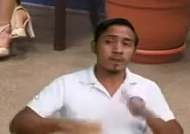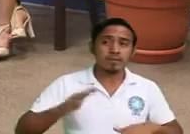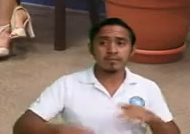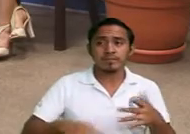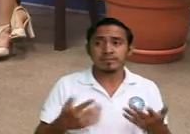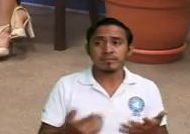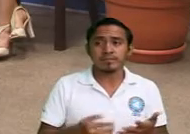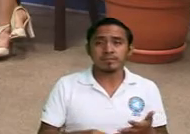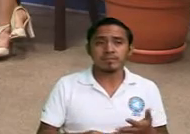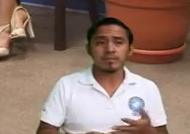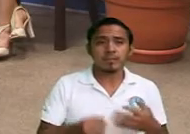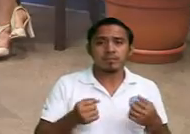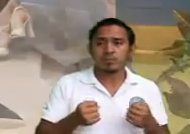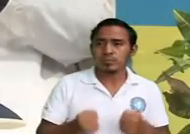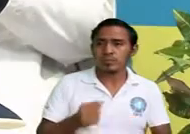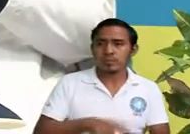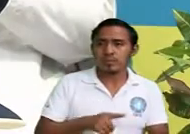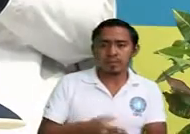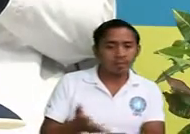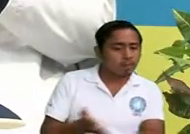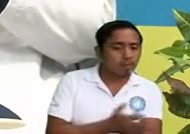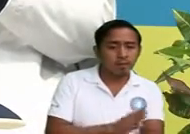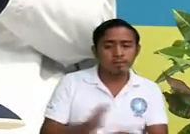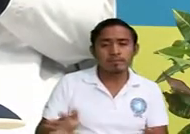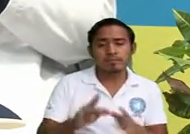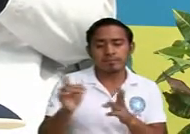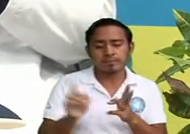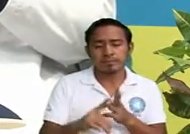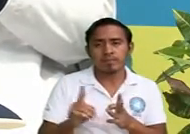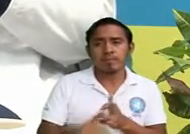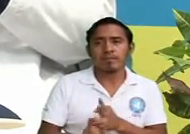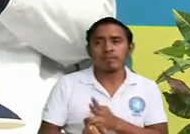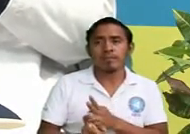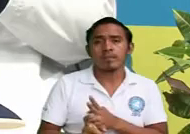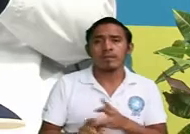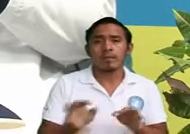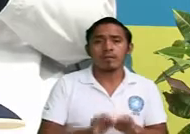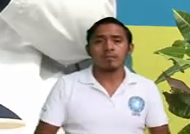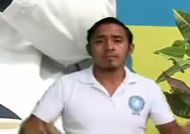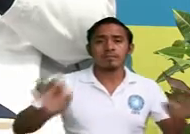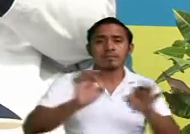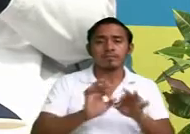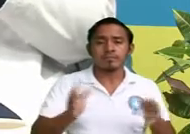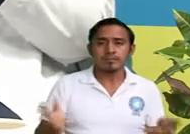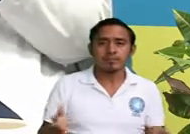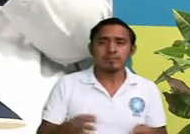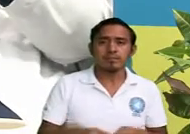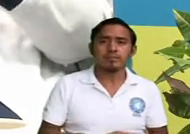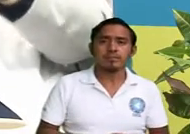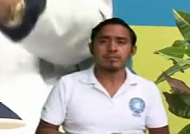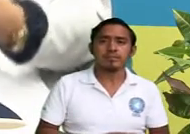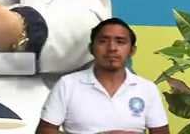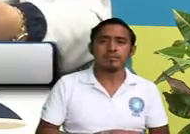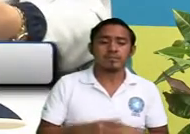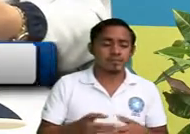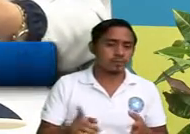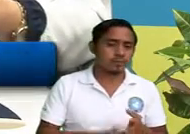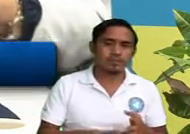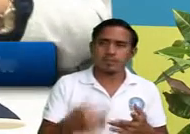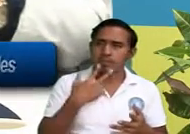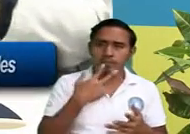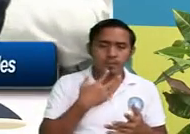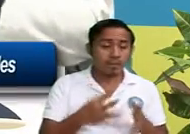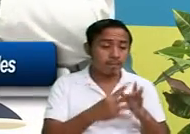de forma muy temprana. Otra de las patologías que es muy importante y que es algo que es quizás una epidemia a